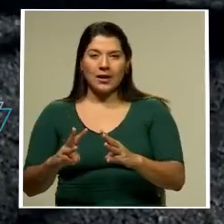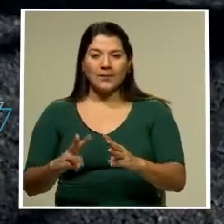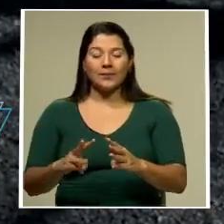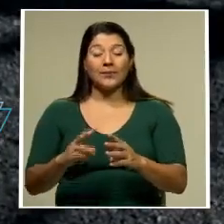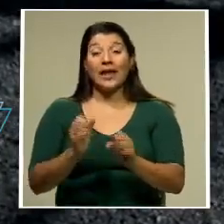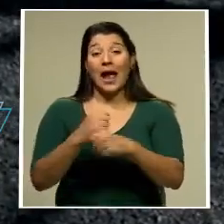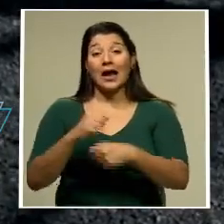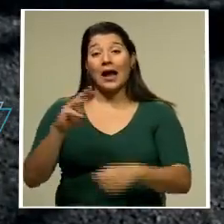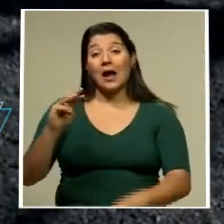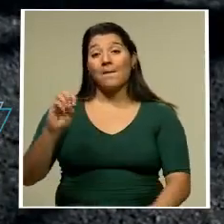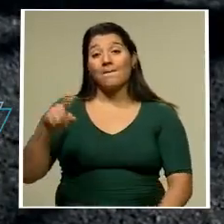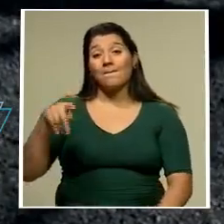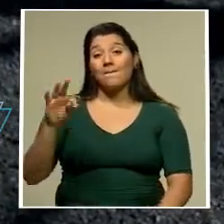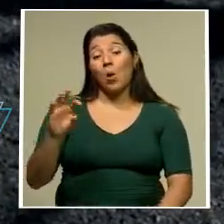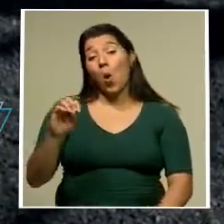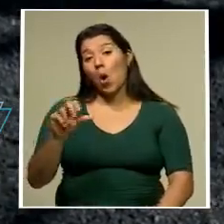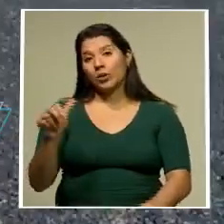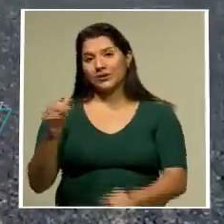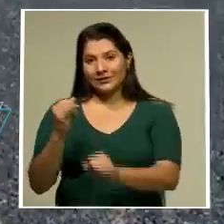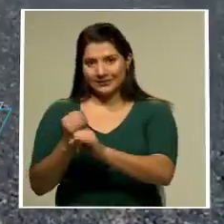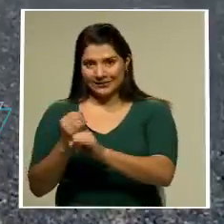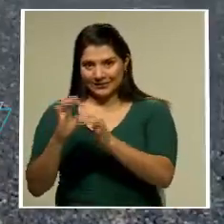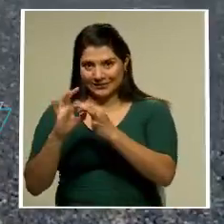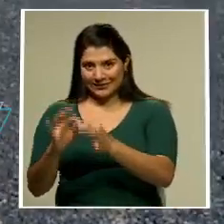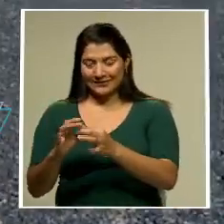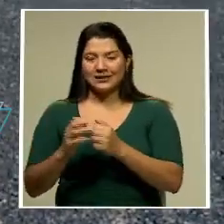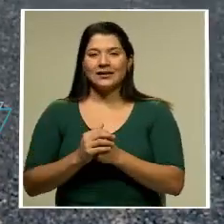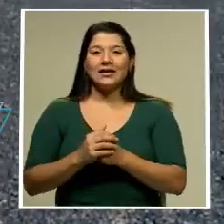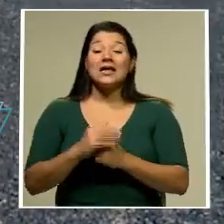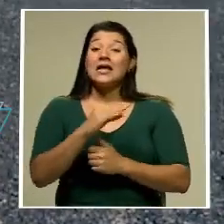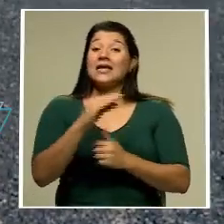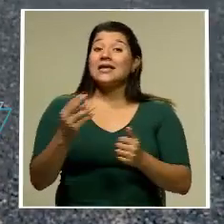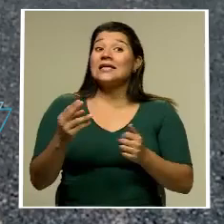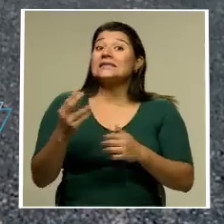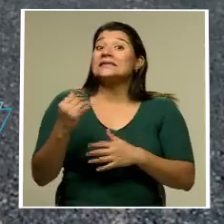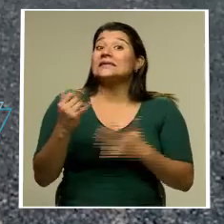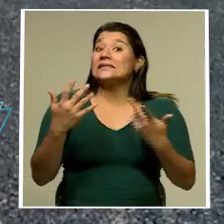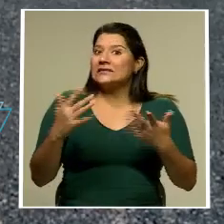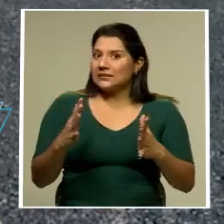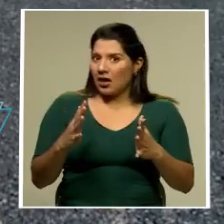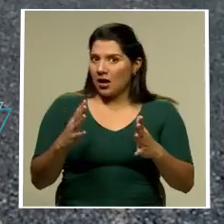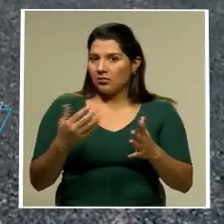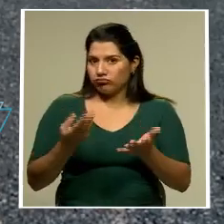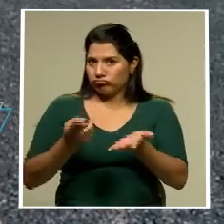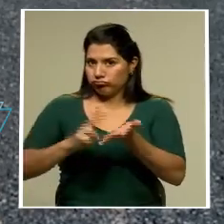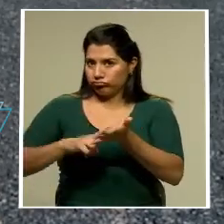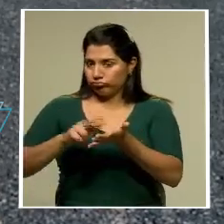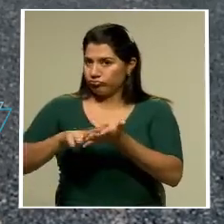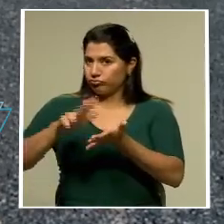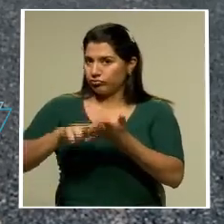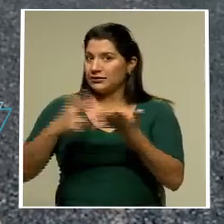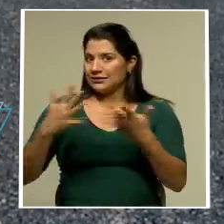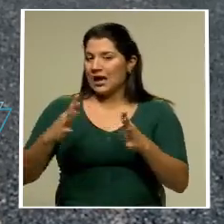MOP y de los órganos desconcentrados. En los casos de contratos ya otorgados serán aplicables las medidas precautorias que disponga el